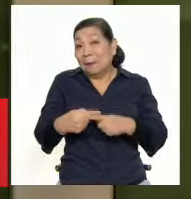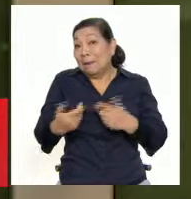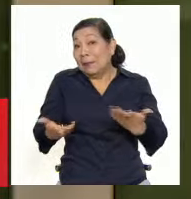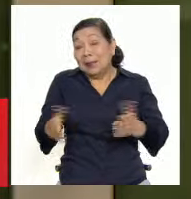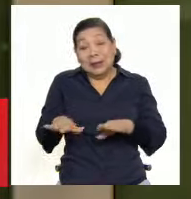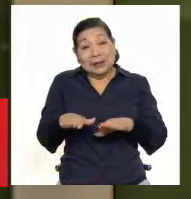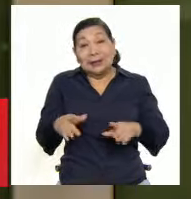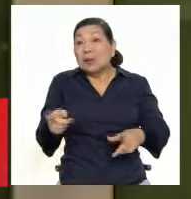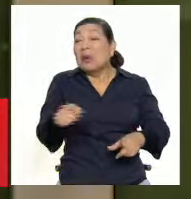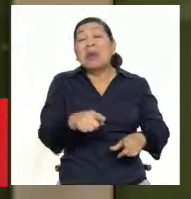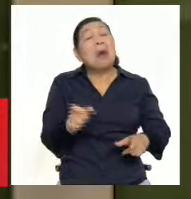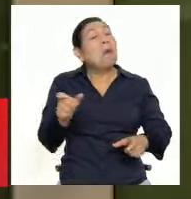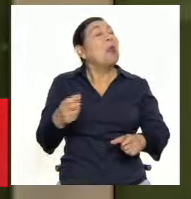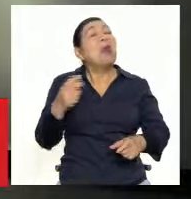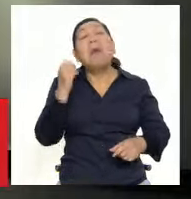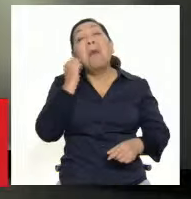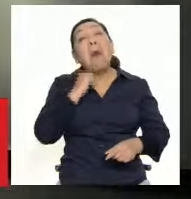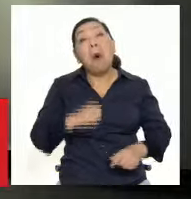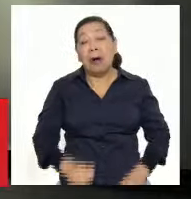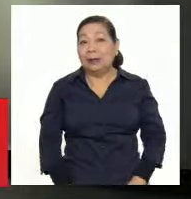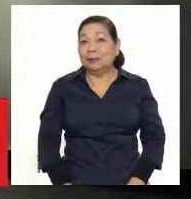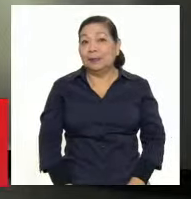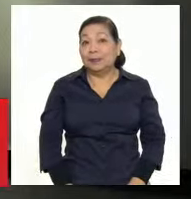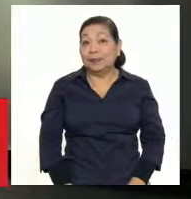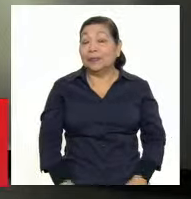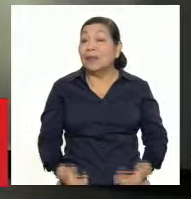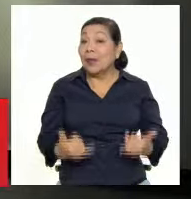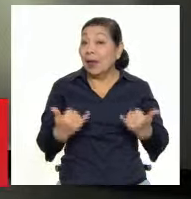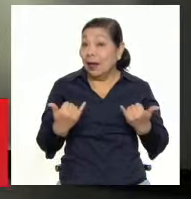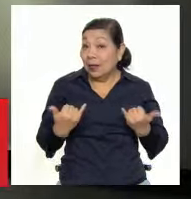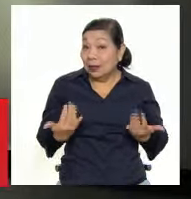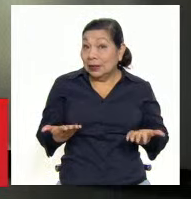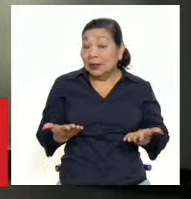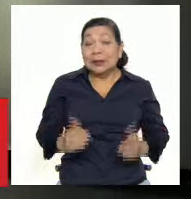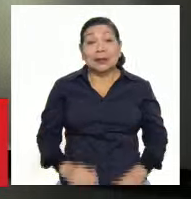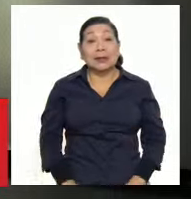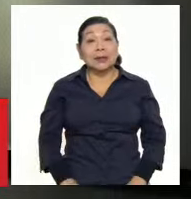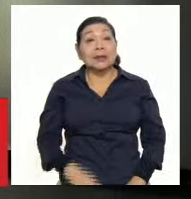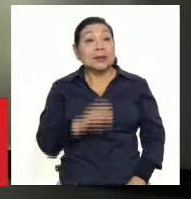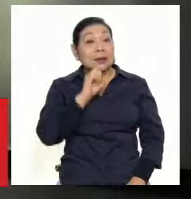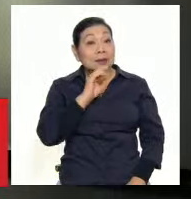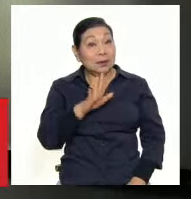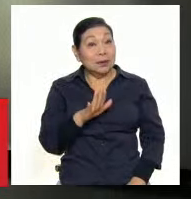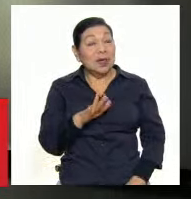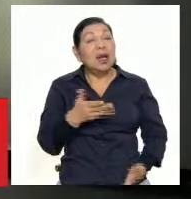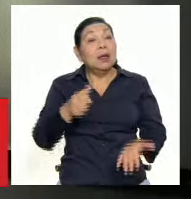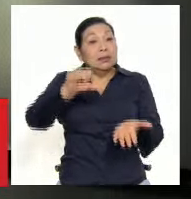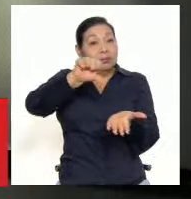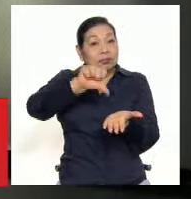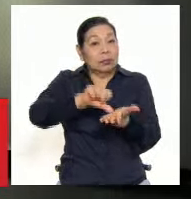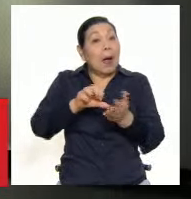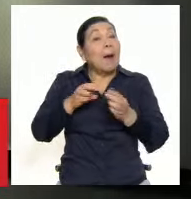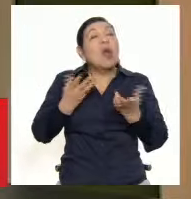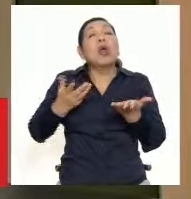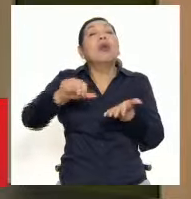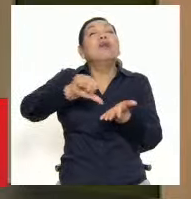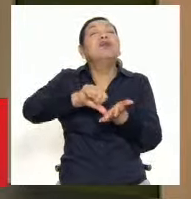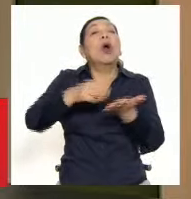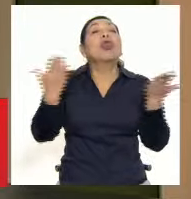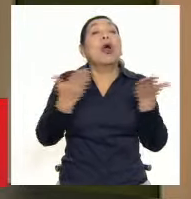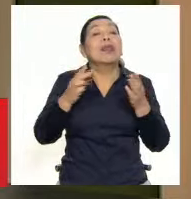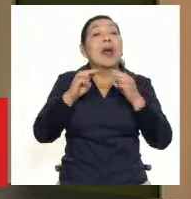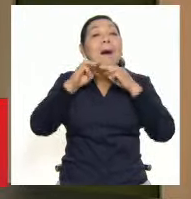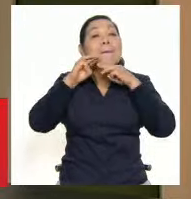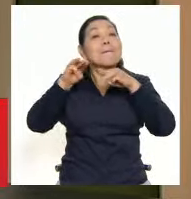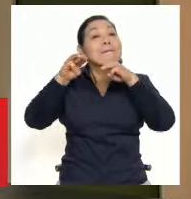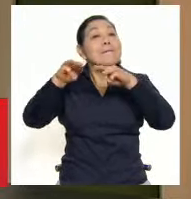en la población. Uh-huh. Ahora, tenemos a este sismo que ha sido de epicentro en el mar, ¿no? Sin embargo,